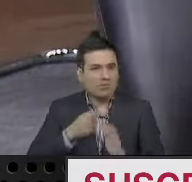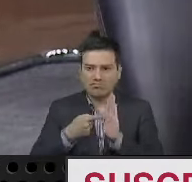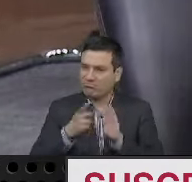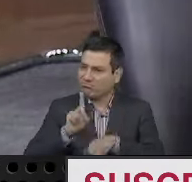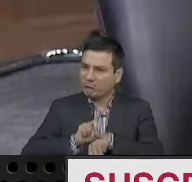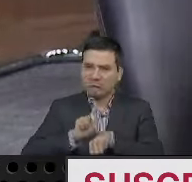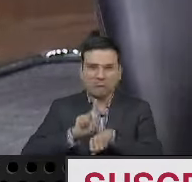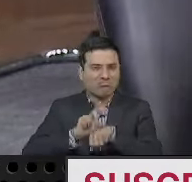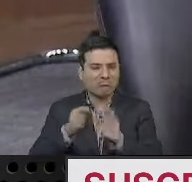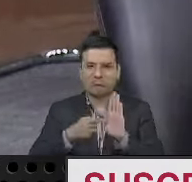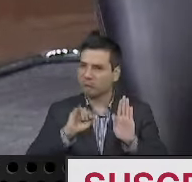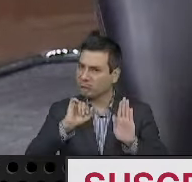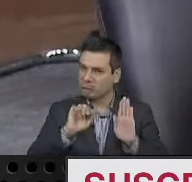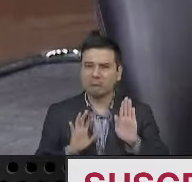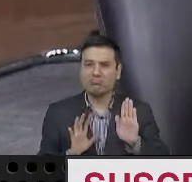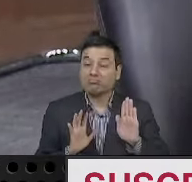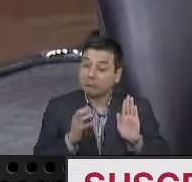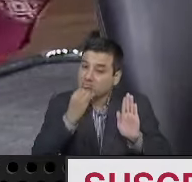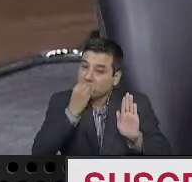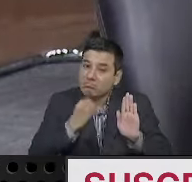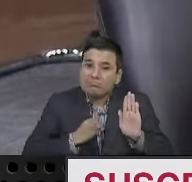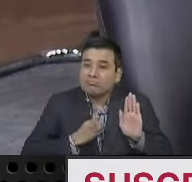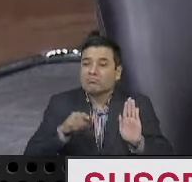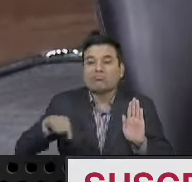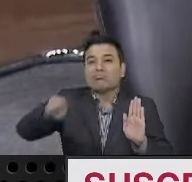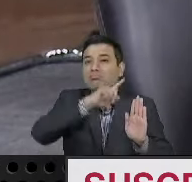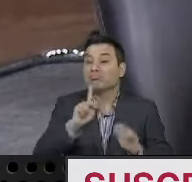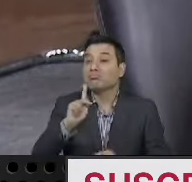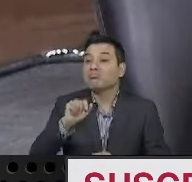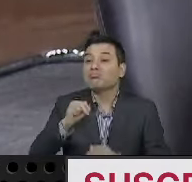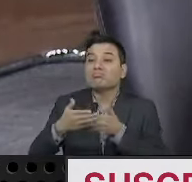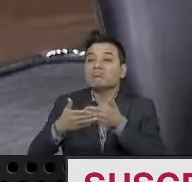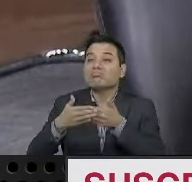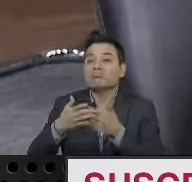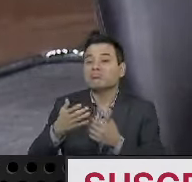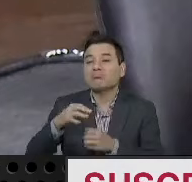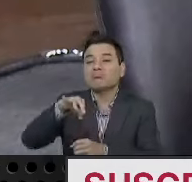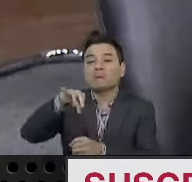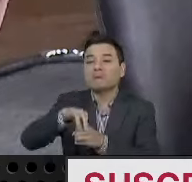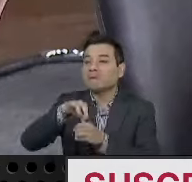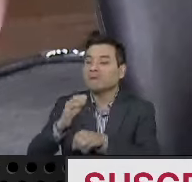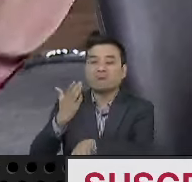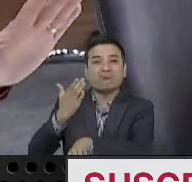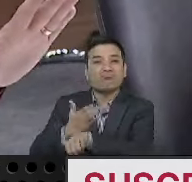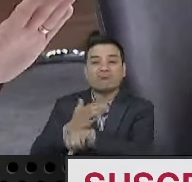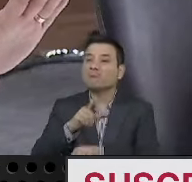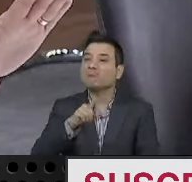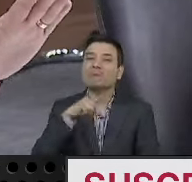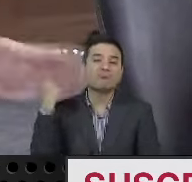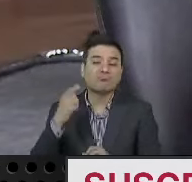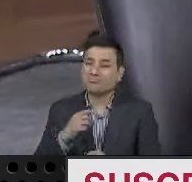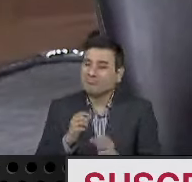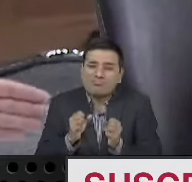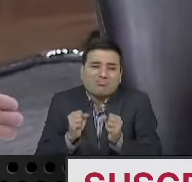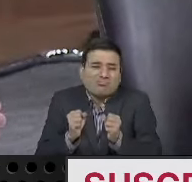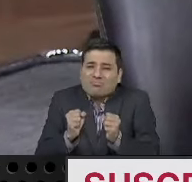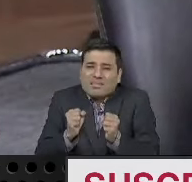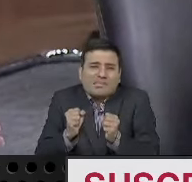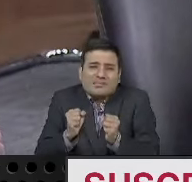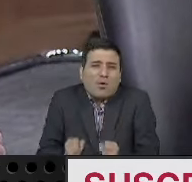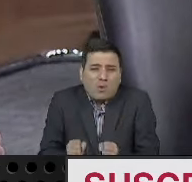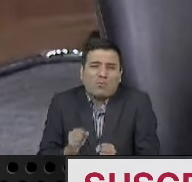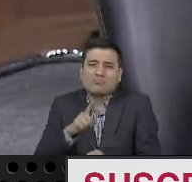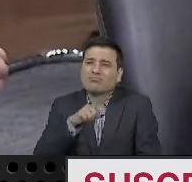días y va a tener una consecuencia el castigo para ustedes en las urnas que es lo que que pretenden evadir pero es algo inminente es algo que va a ocurrir